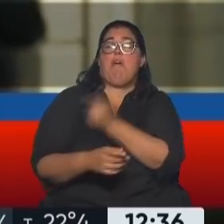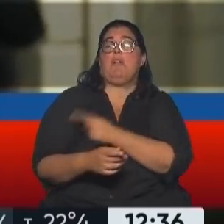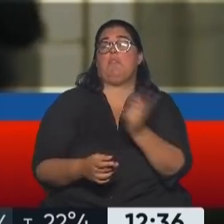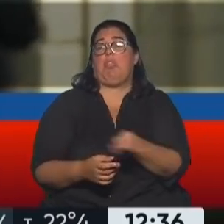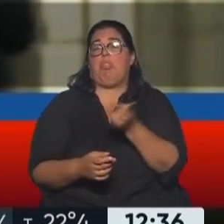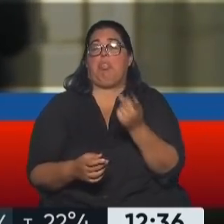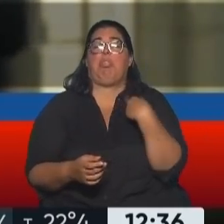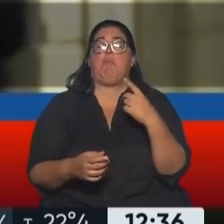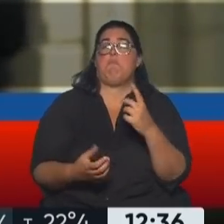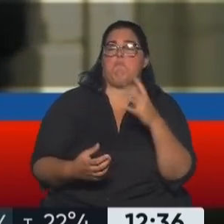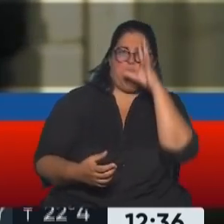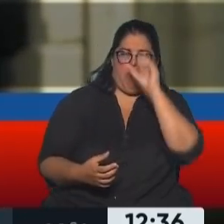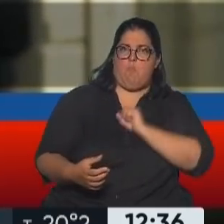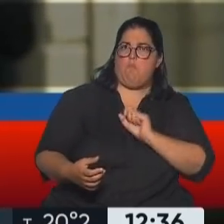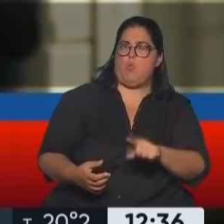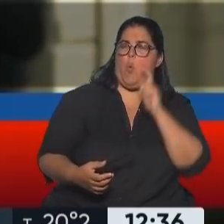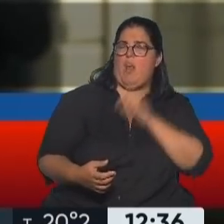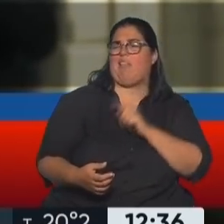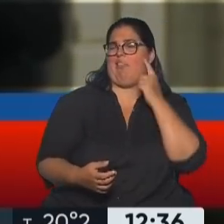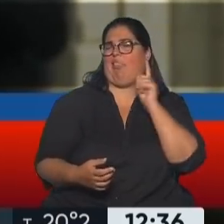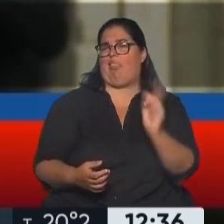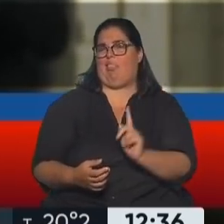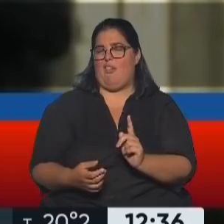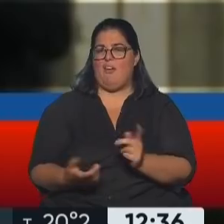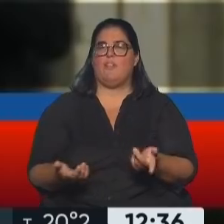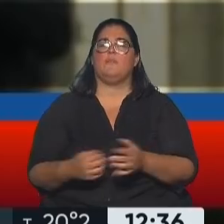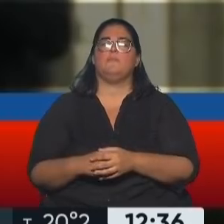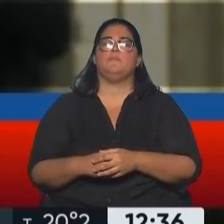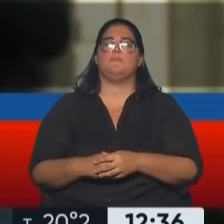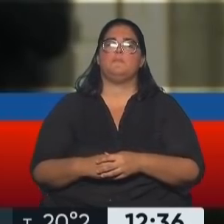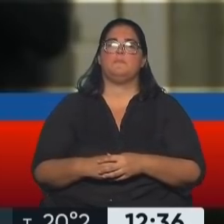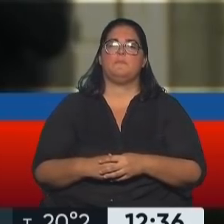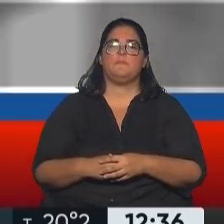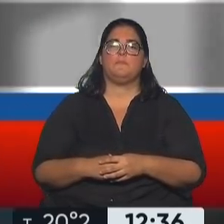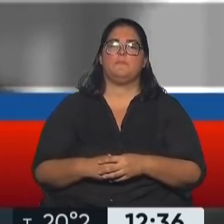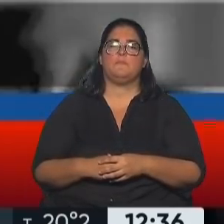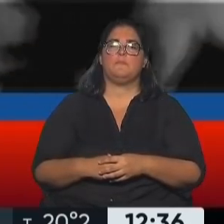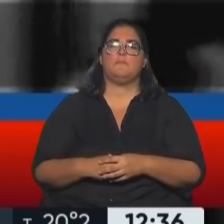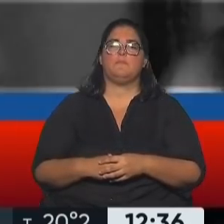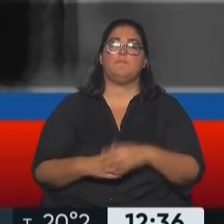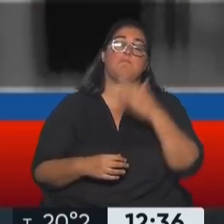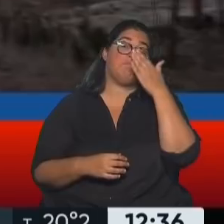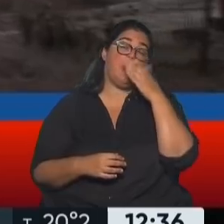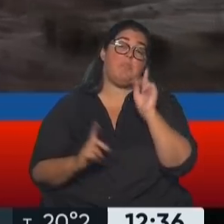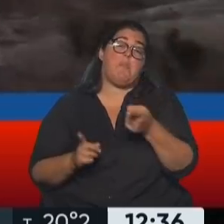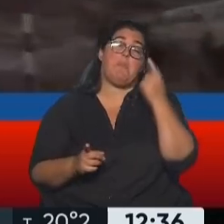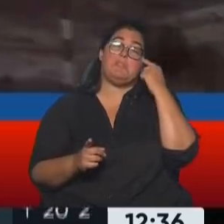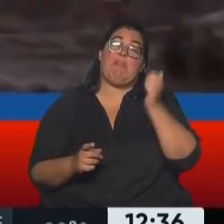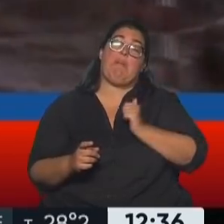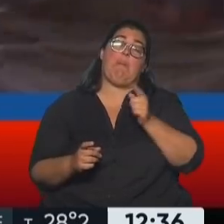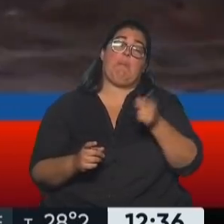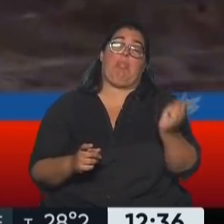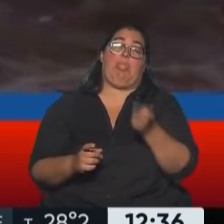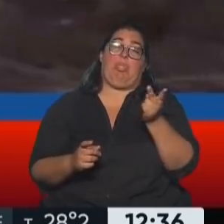underestimated the strength of the Ukrainian people, the bravery of the Ukrainian people and the armed forces.